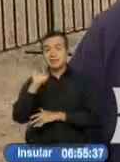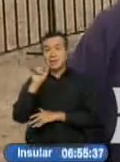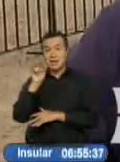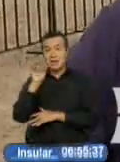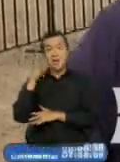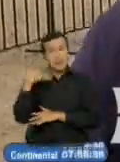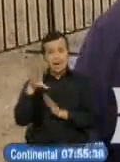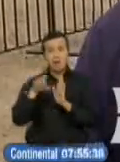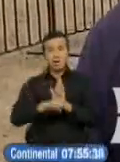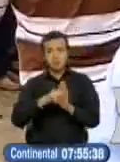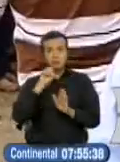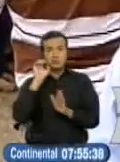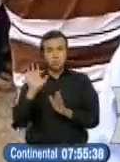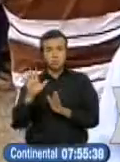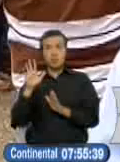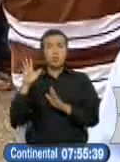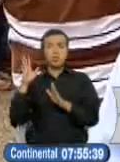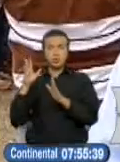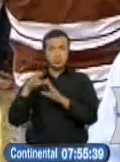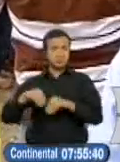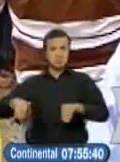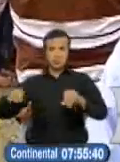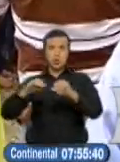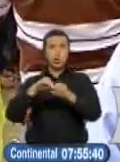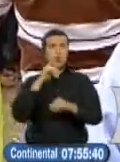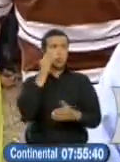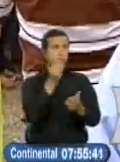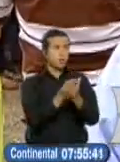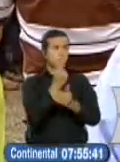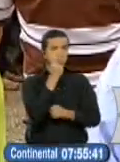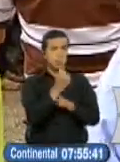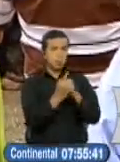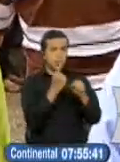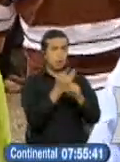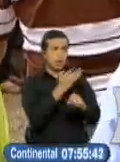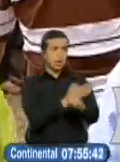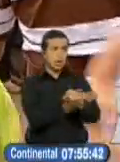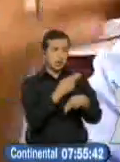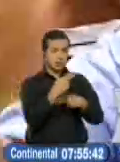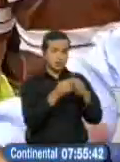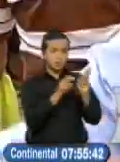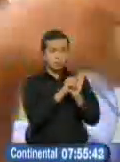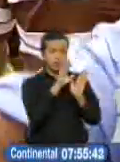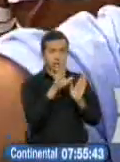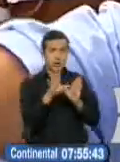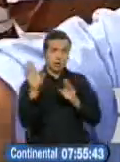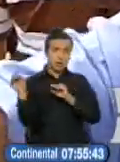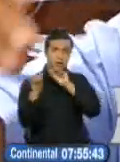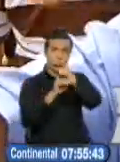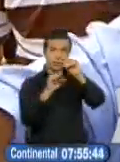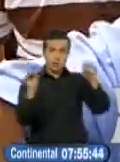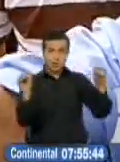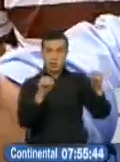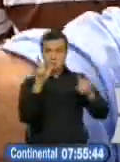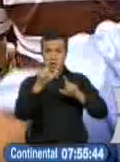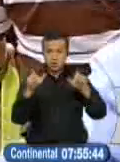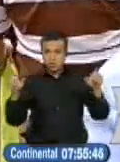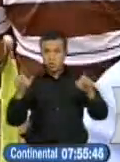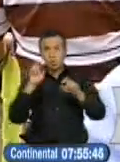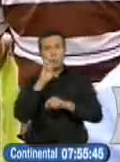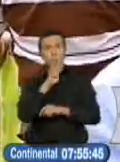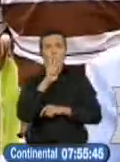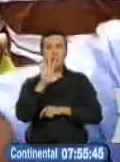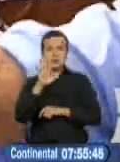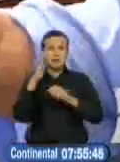terrenos para la consecución de la misma. Tenemos una hectárea que hemos comprado desde el año pasado, que teníamos un programa para una reubicación de